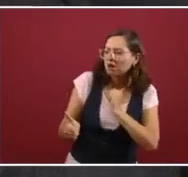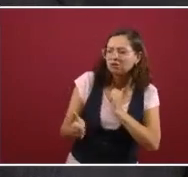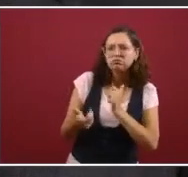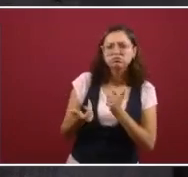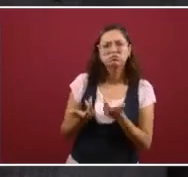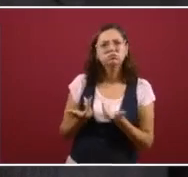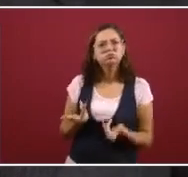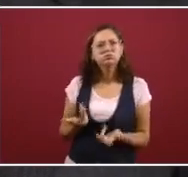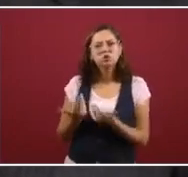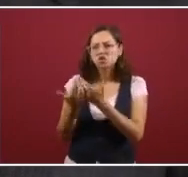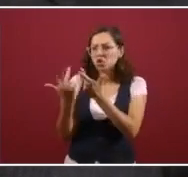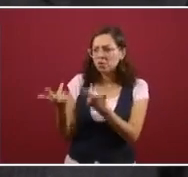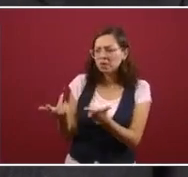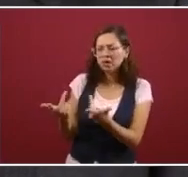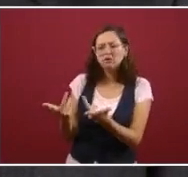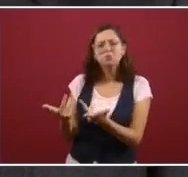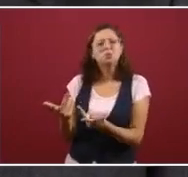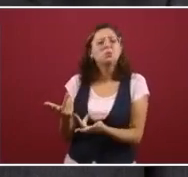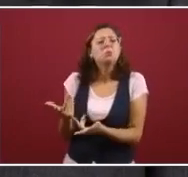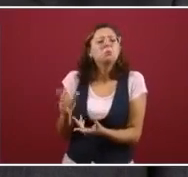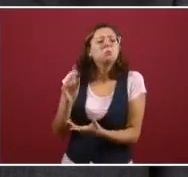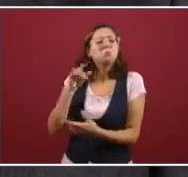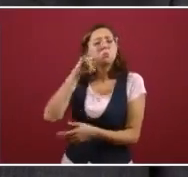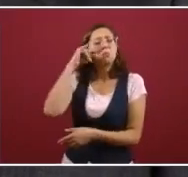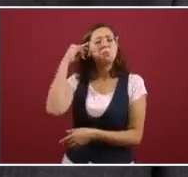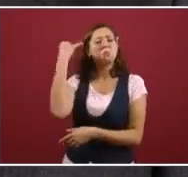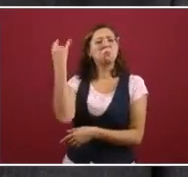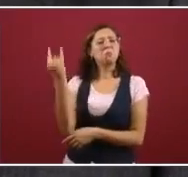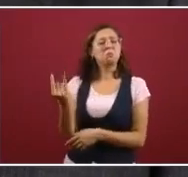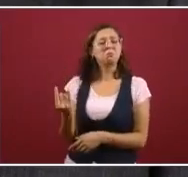eso no se